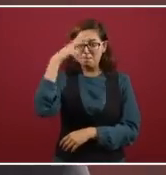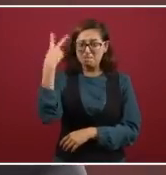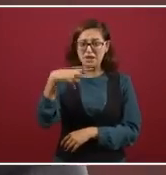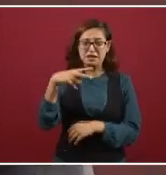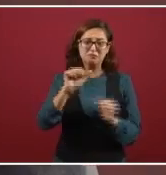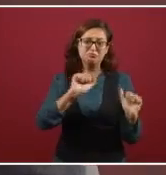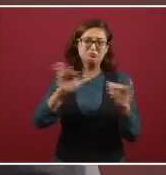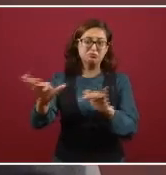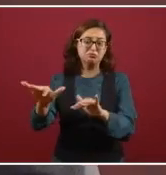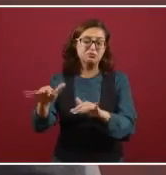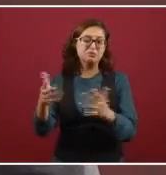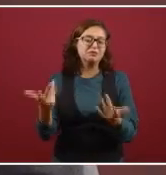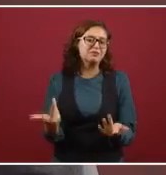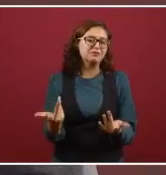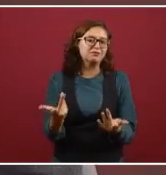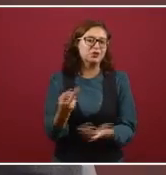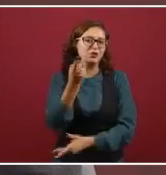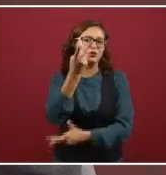binacional.